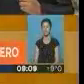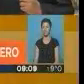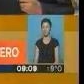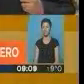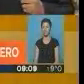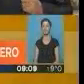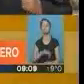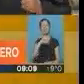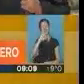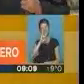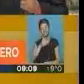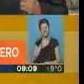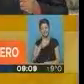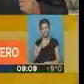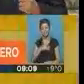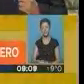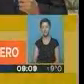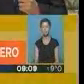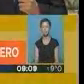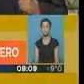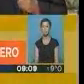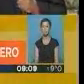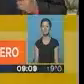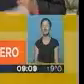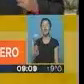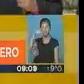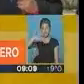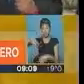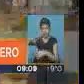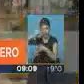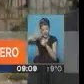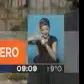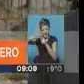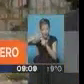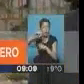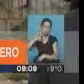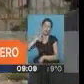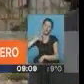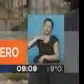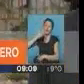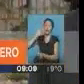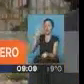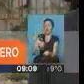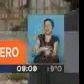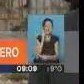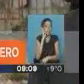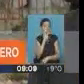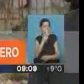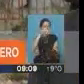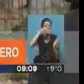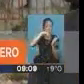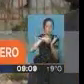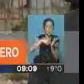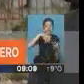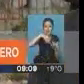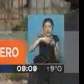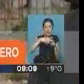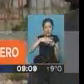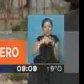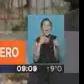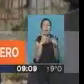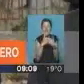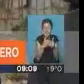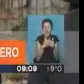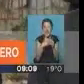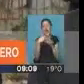Así es, Karin, estamos en Santiago del Estero. Nosotros estamos acostumbrados a ver Tecnópolis en la ciudad de Buenos Aires, muy cerca de la General Paz, sobre la General